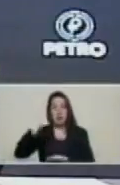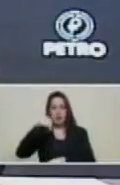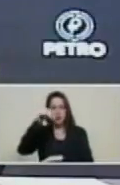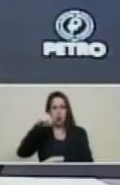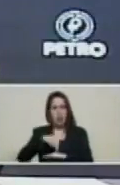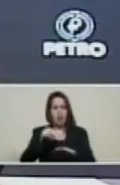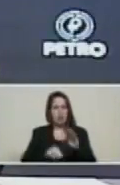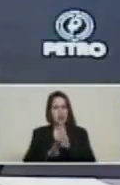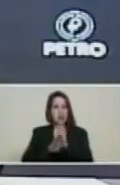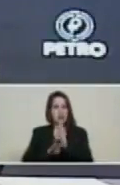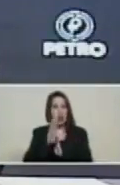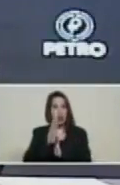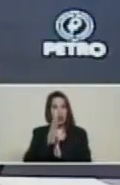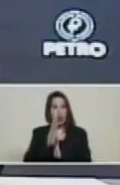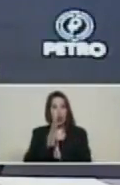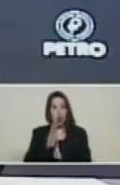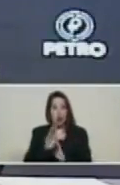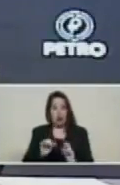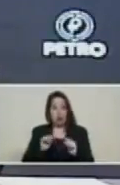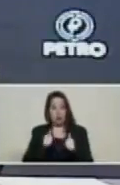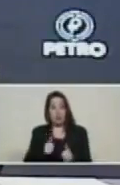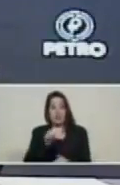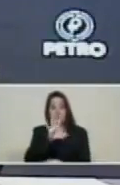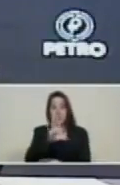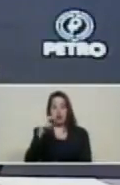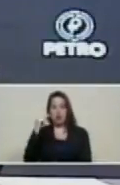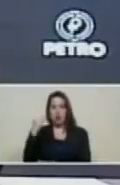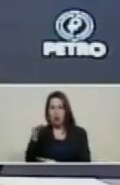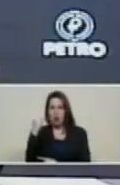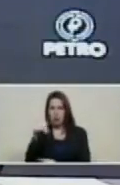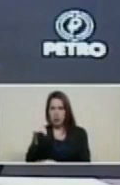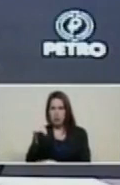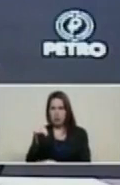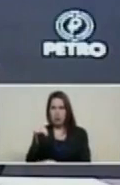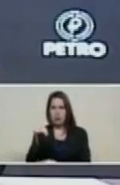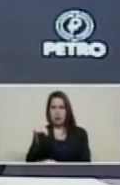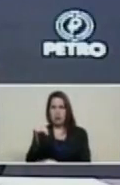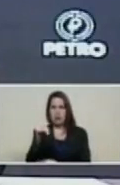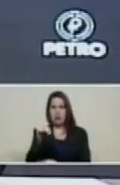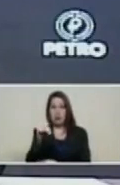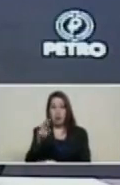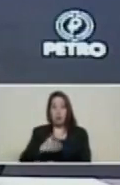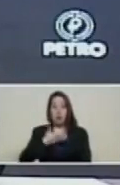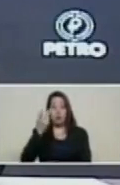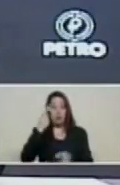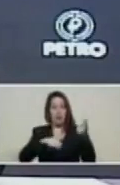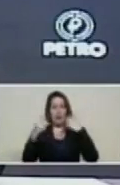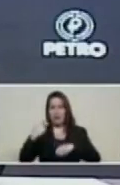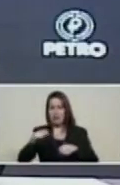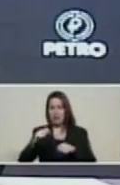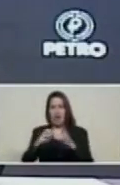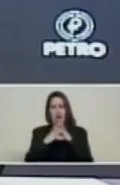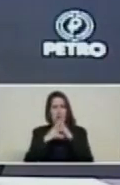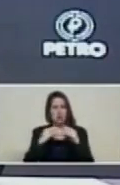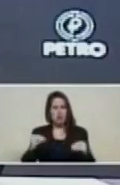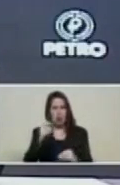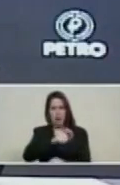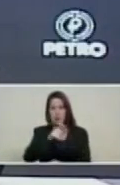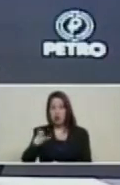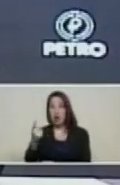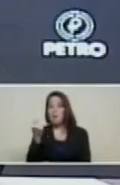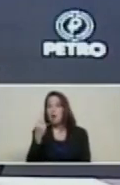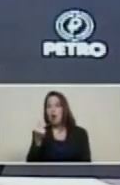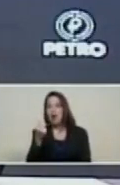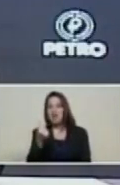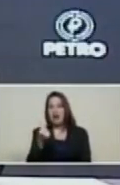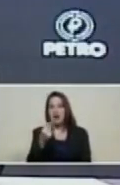a partir del 5 de noviembre, el petro saldrá a la venta del público venezolano en Bolívares